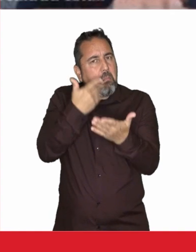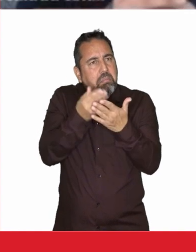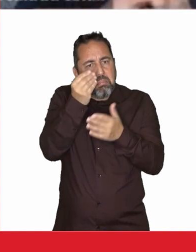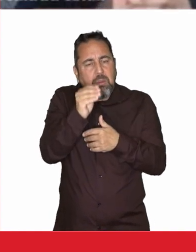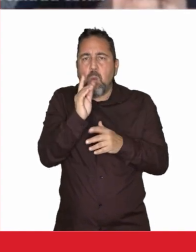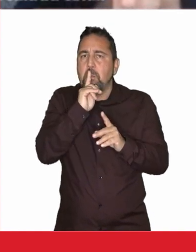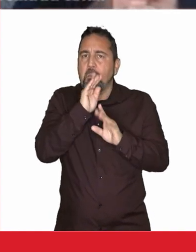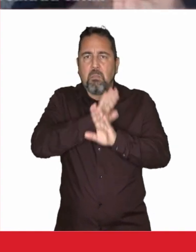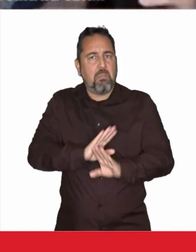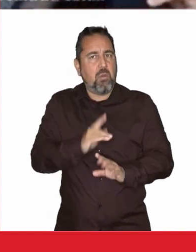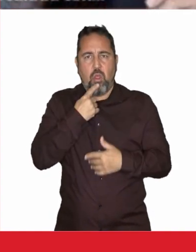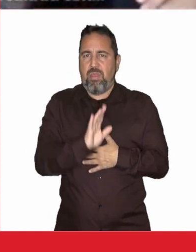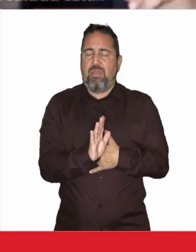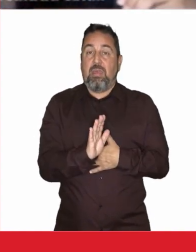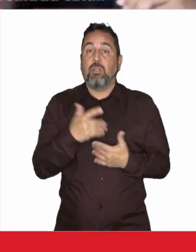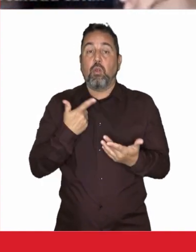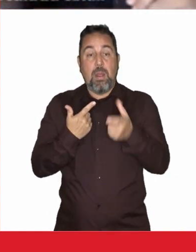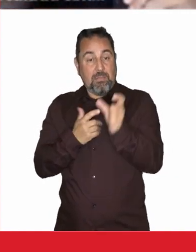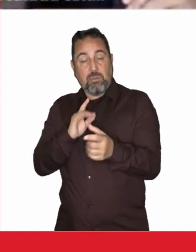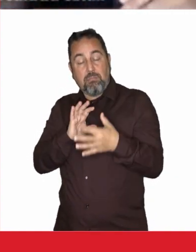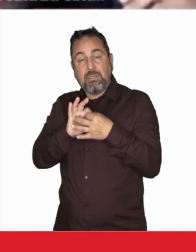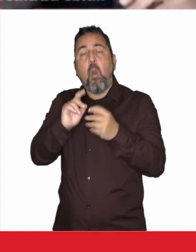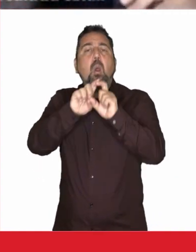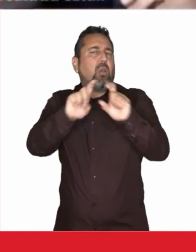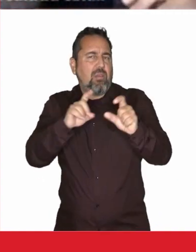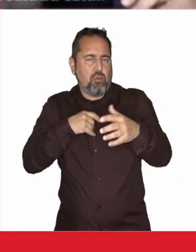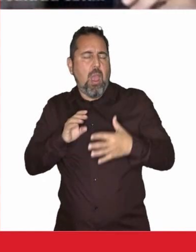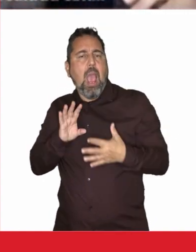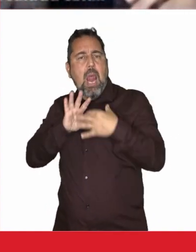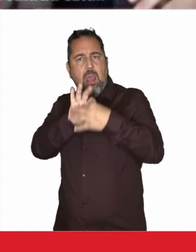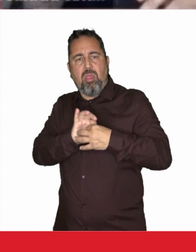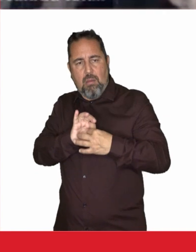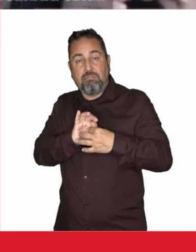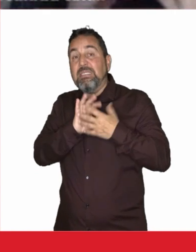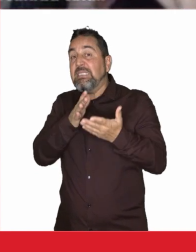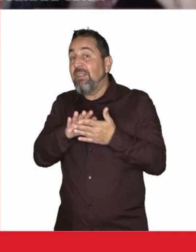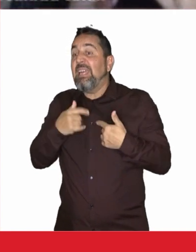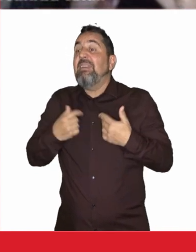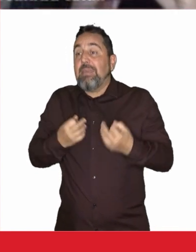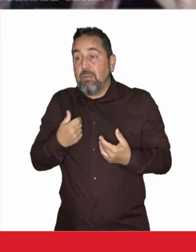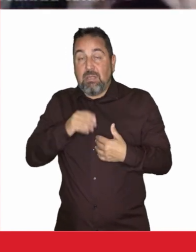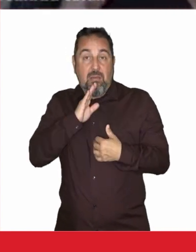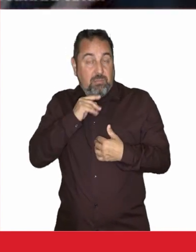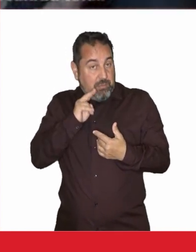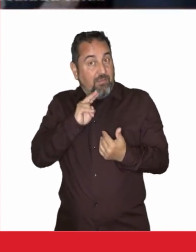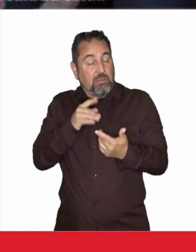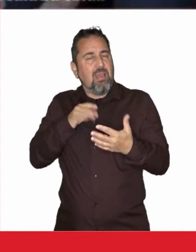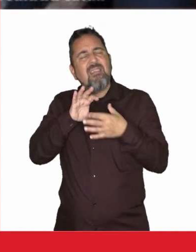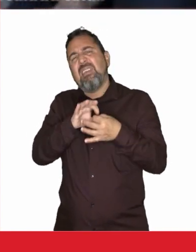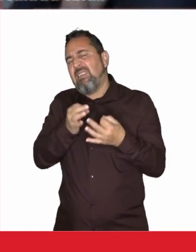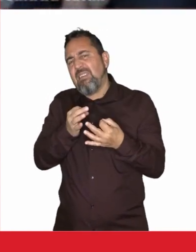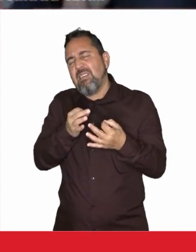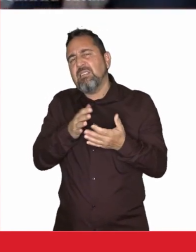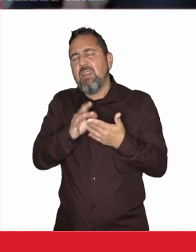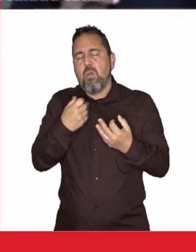gastos. Es decir, esta tercera persona con la que me voy a liar, persona u organización, normalmente lo que va a hacer en ese qué que